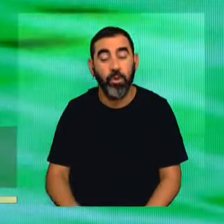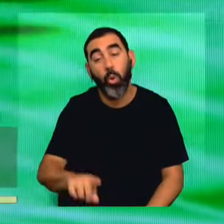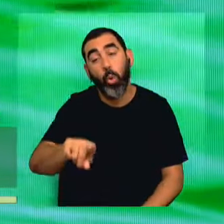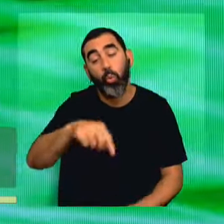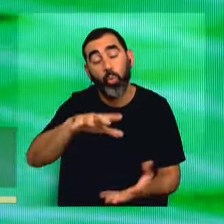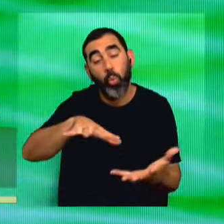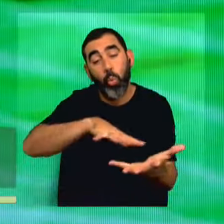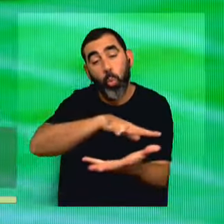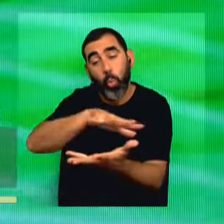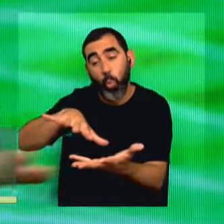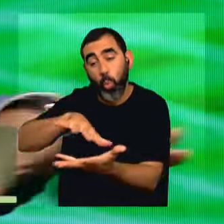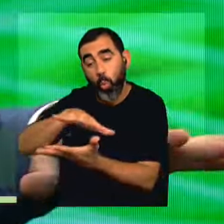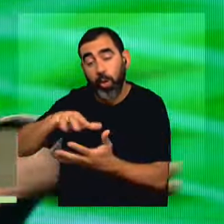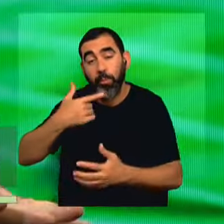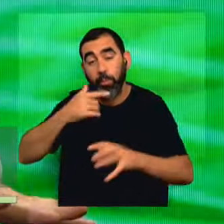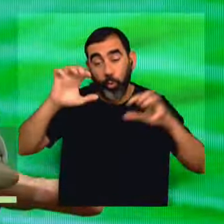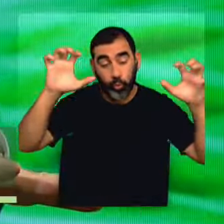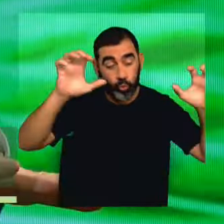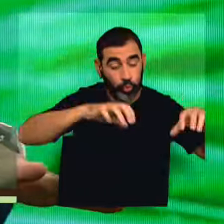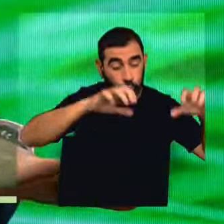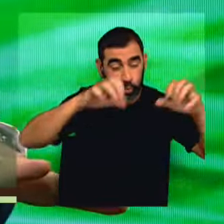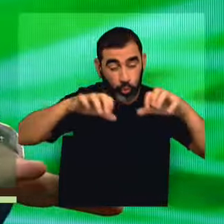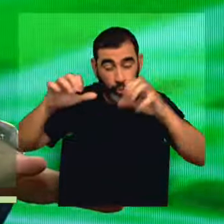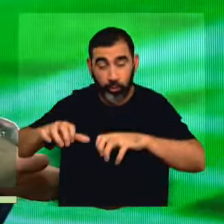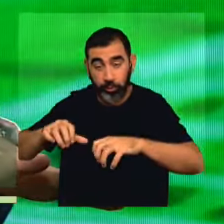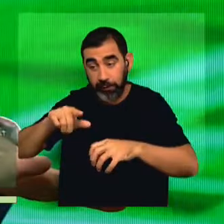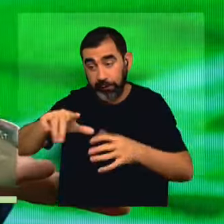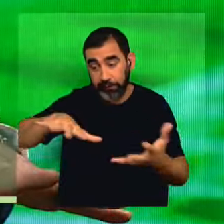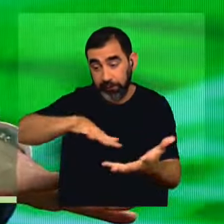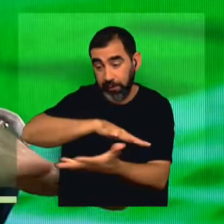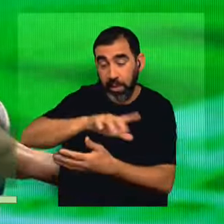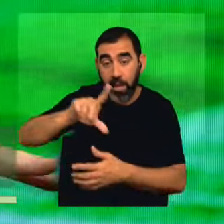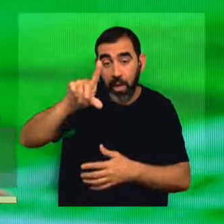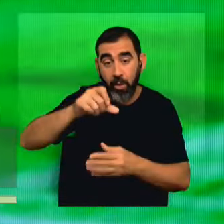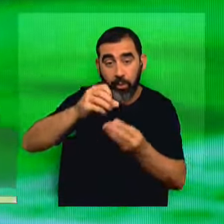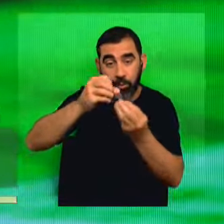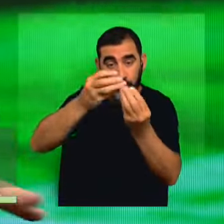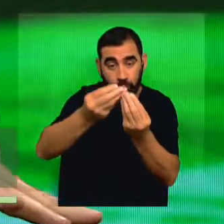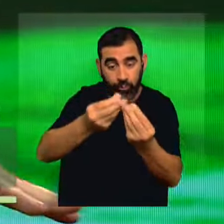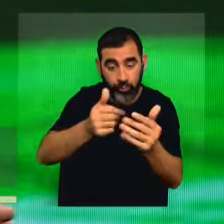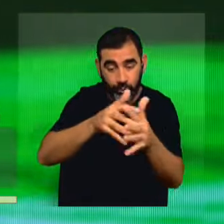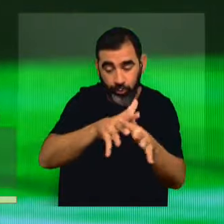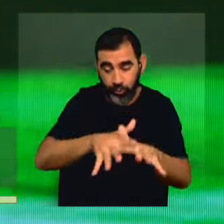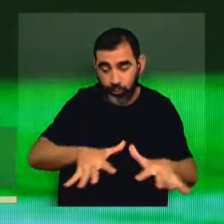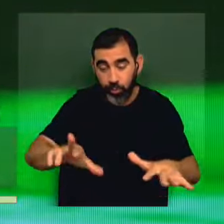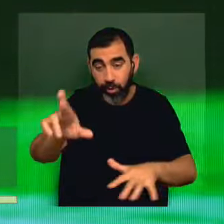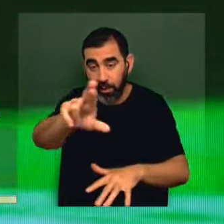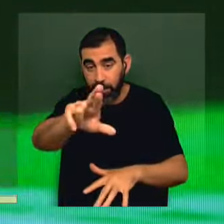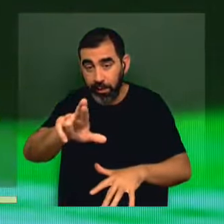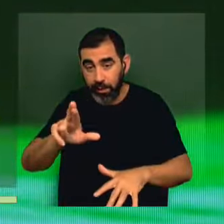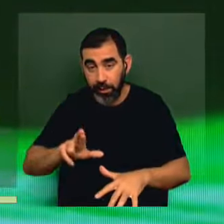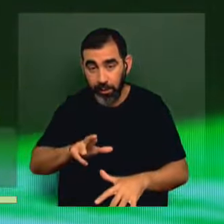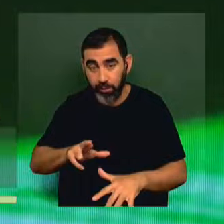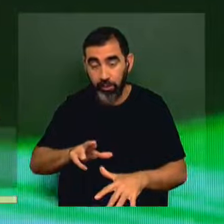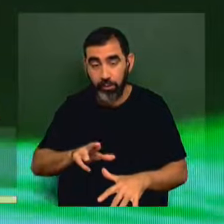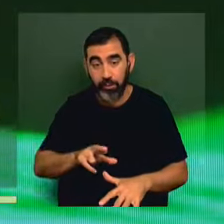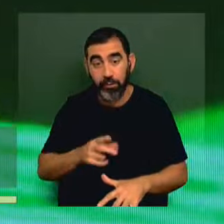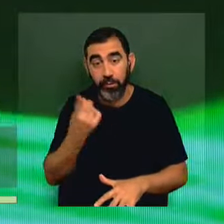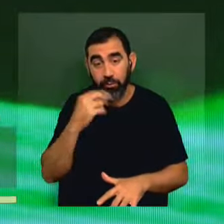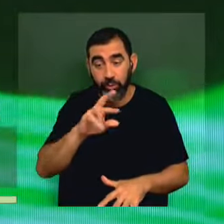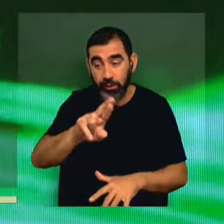cuando llueve en una determinada área Sí tod esa toda esa agua escurre llega a los ríos y luego la